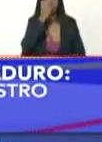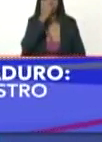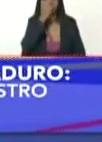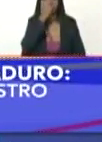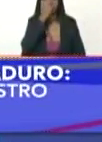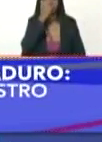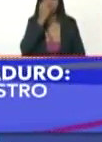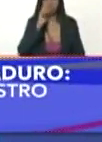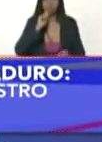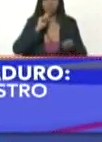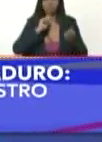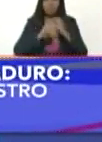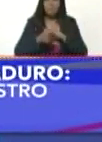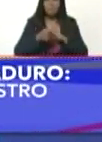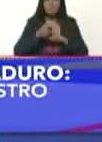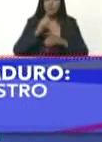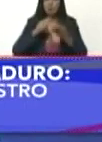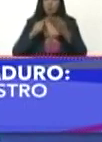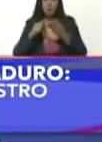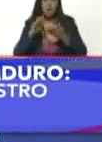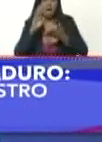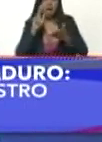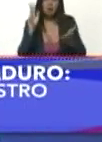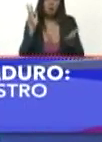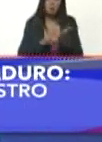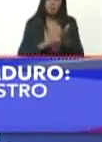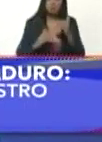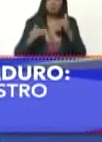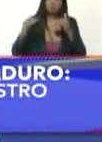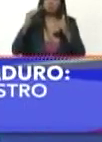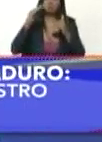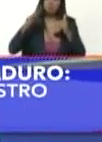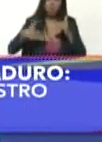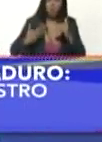Reformatear para cumplir una función superior